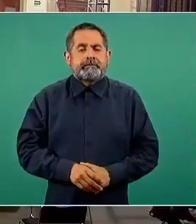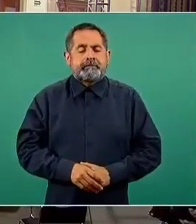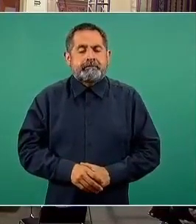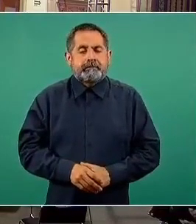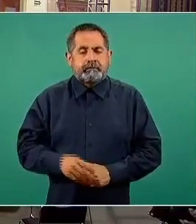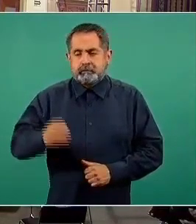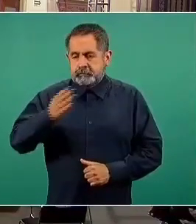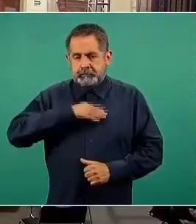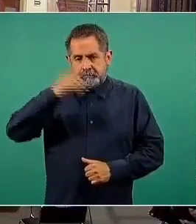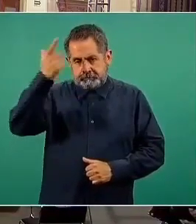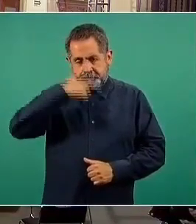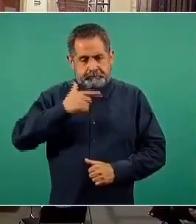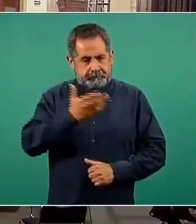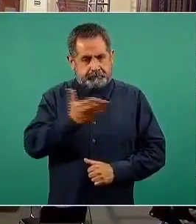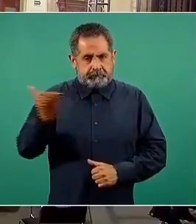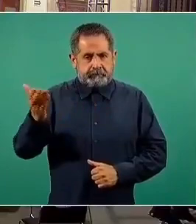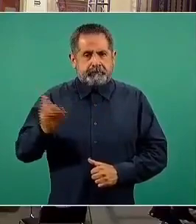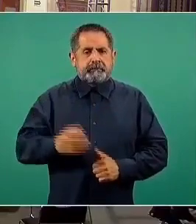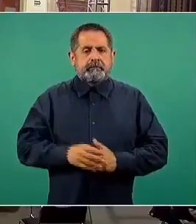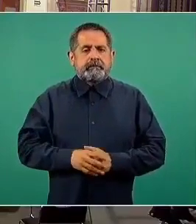Buenas noches,